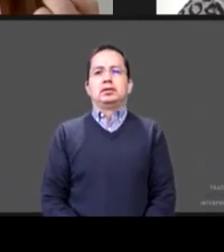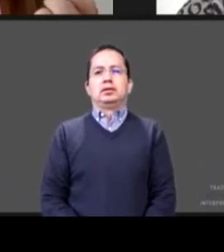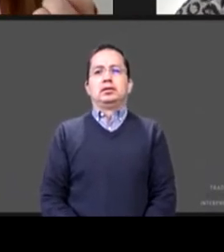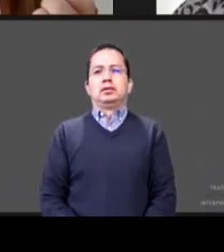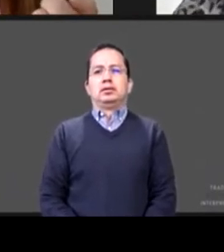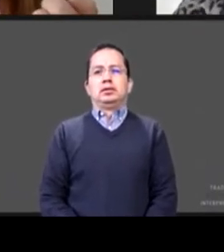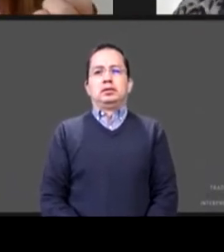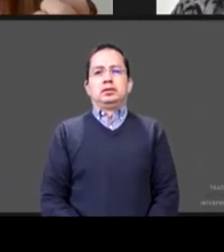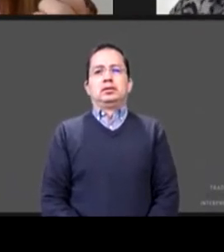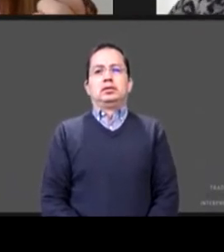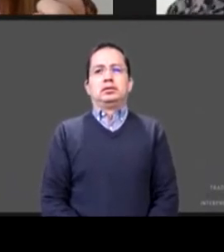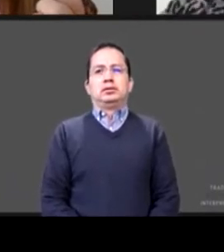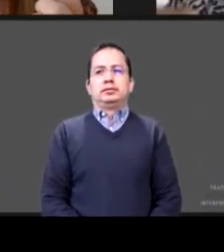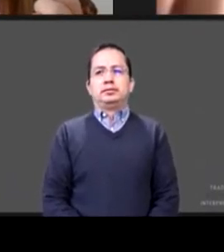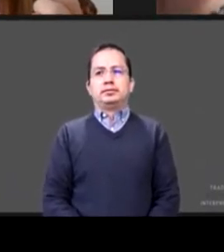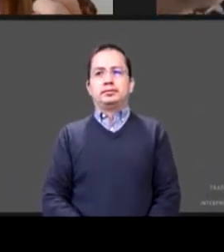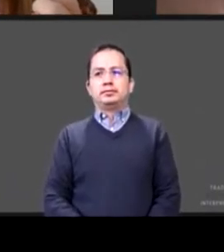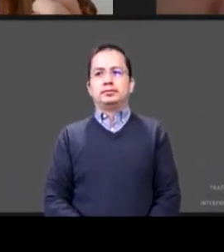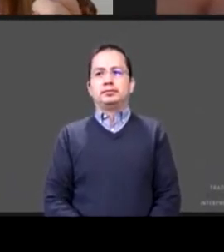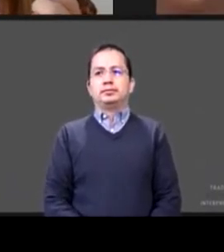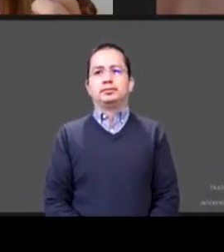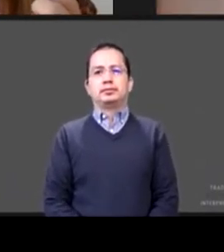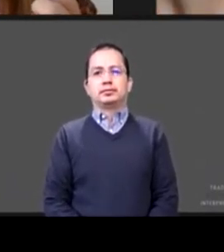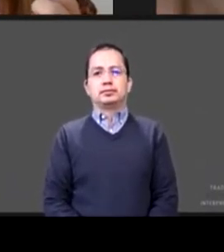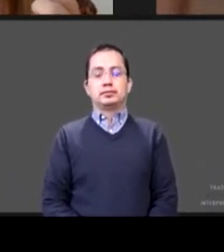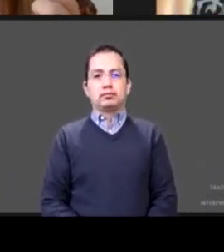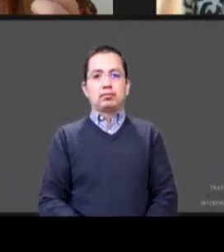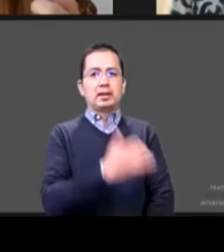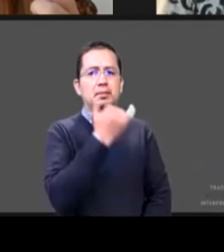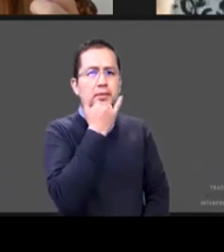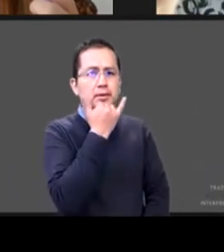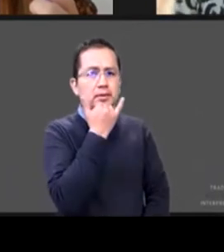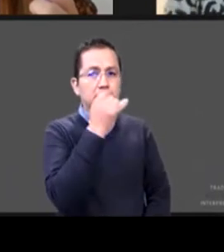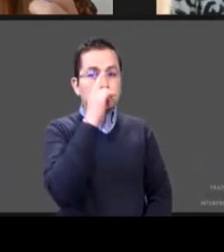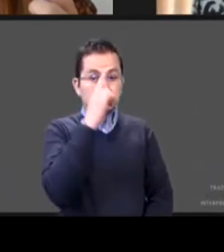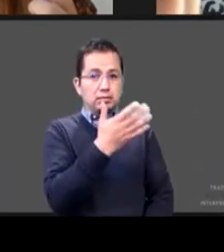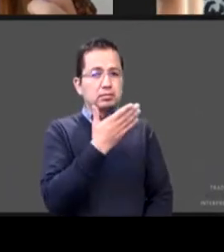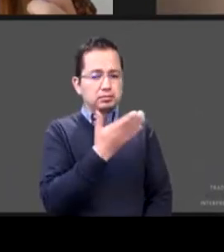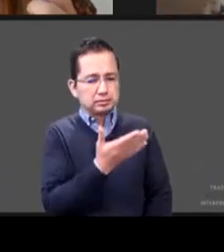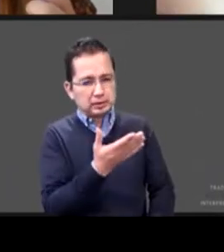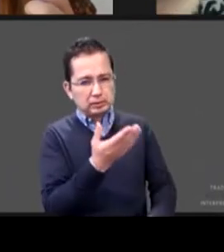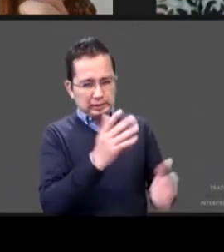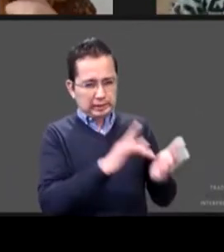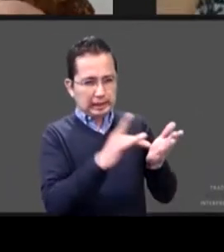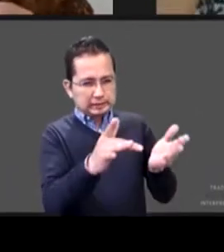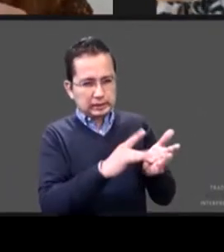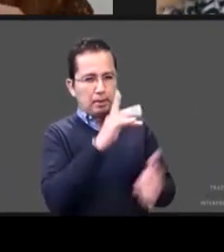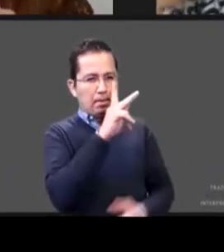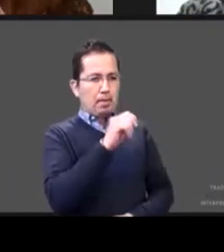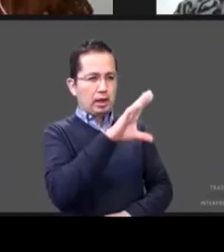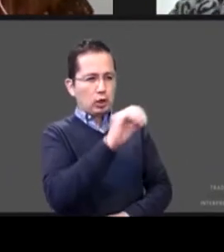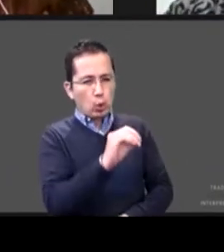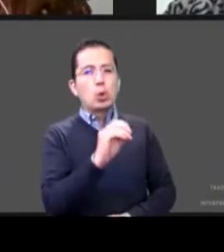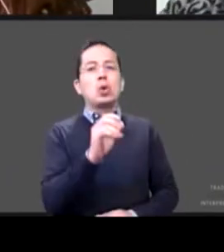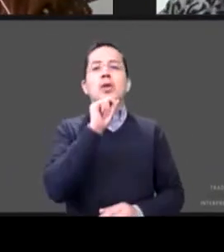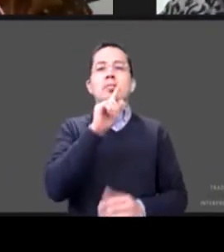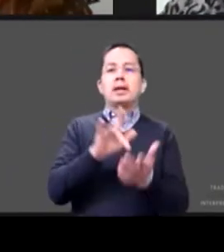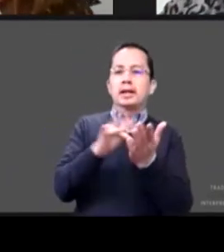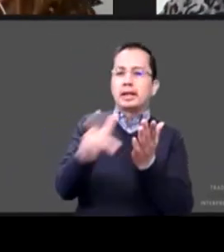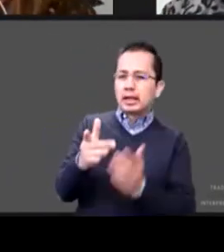Perdón, gracias Paco, gracias a Ricardo, también al CIPINA Federal, también